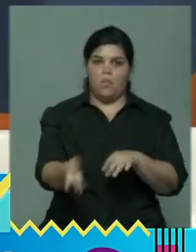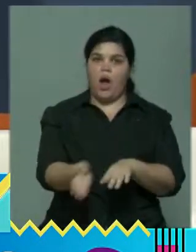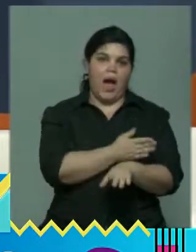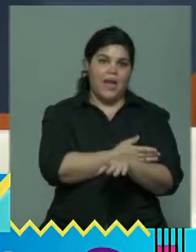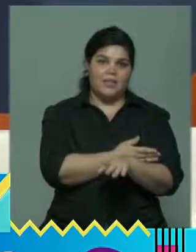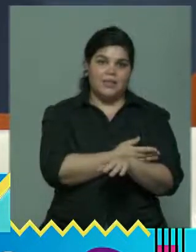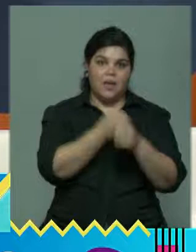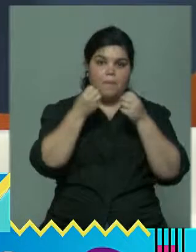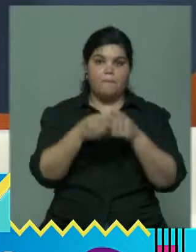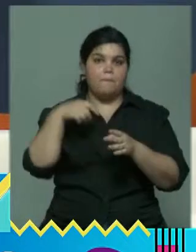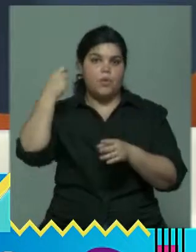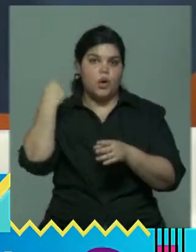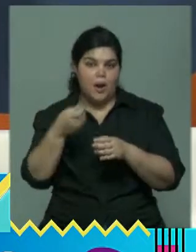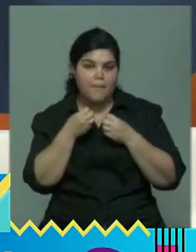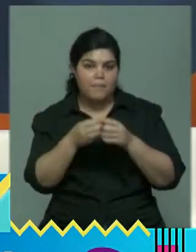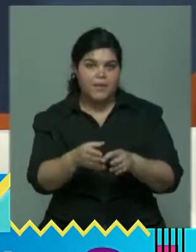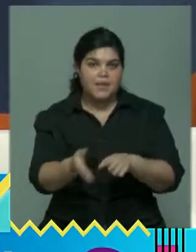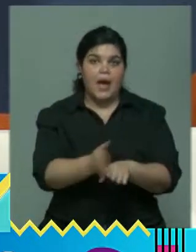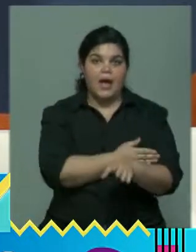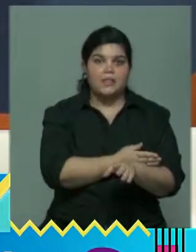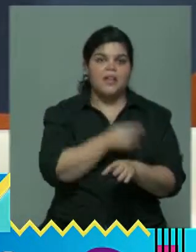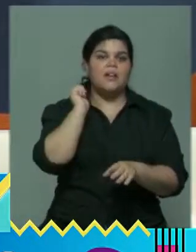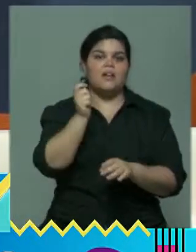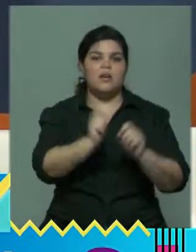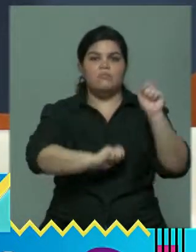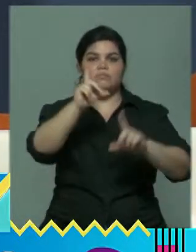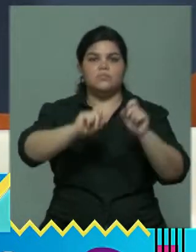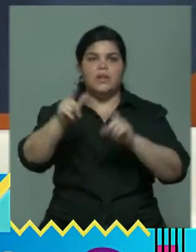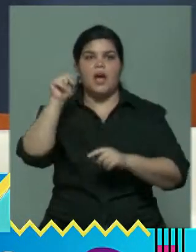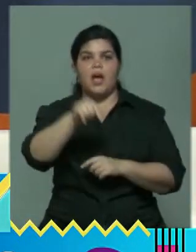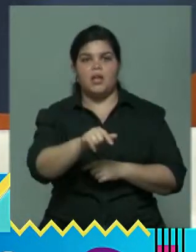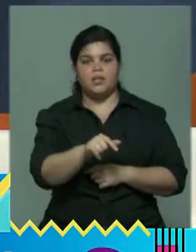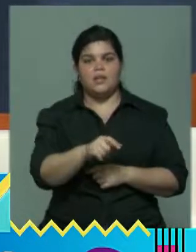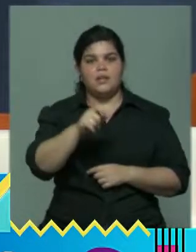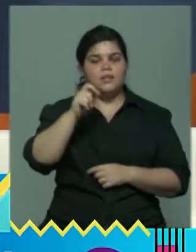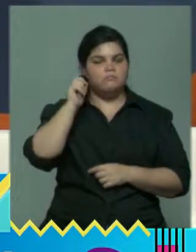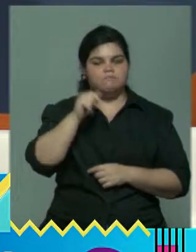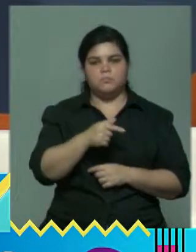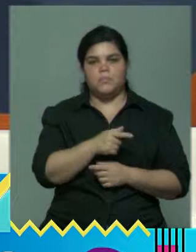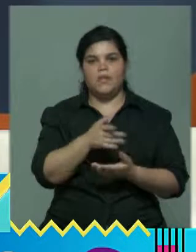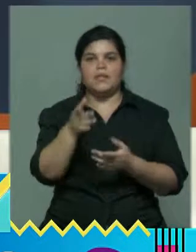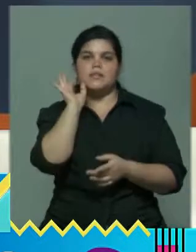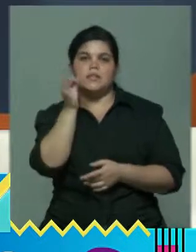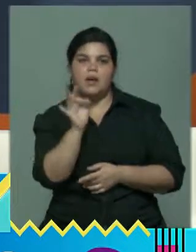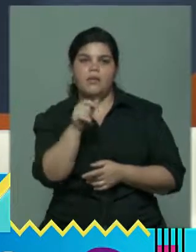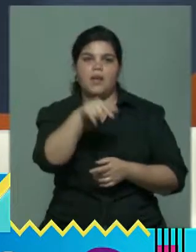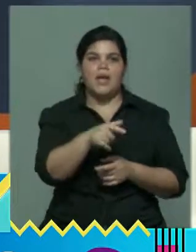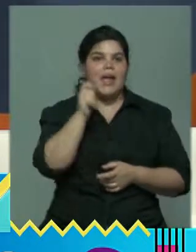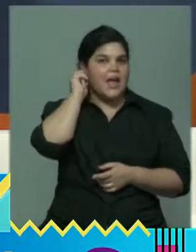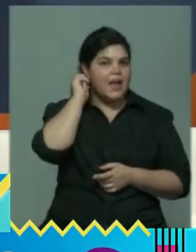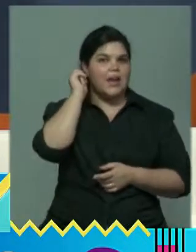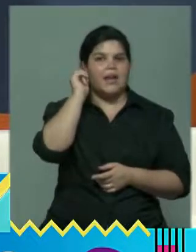aire, que encabeza, digamos, los índices, la cuestión de orientación sexual e identidad de género, es decir, cuestiones relativas al colectivo